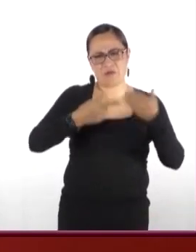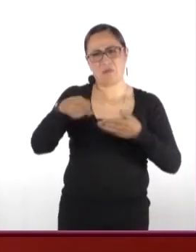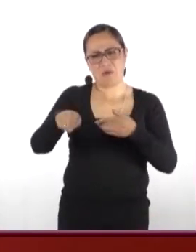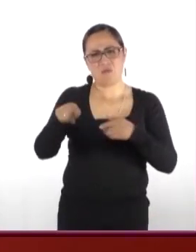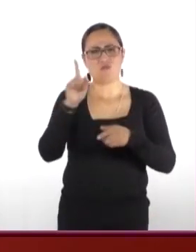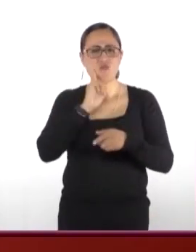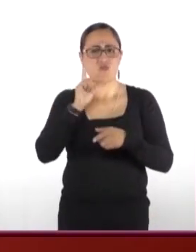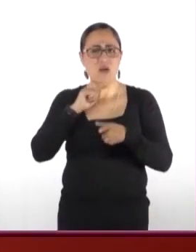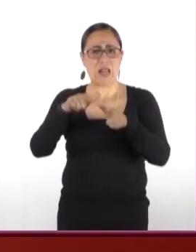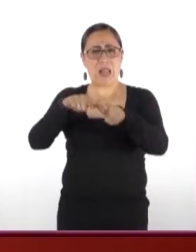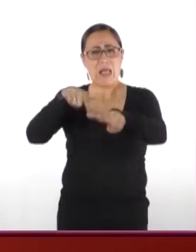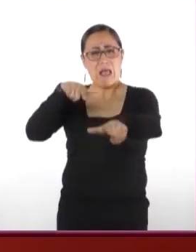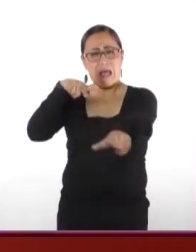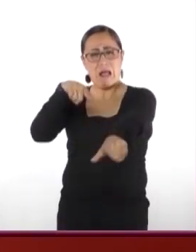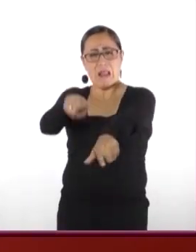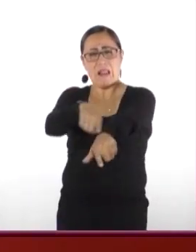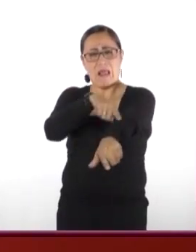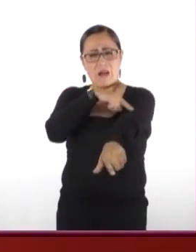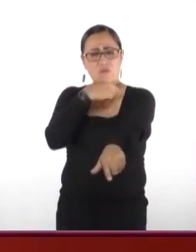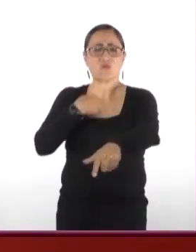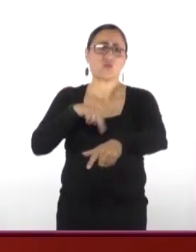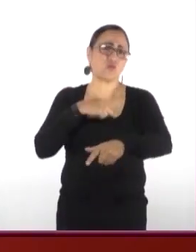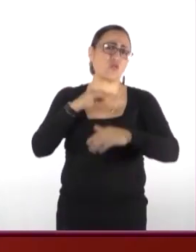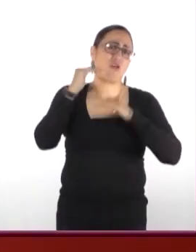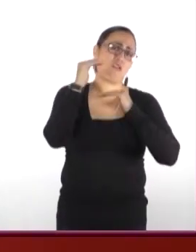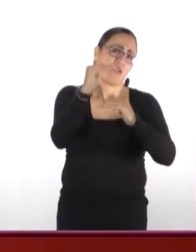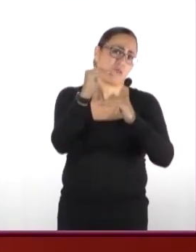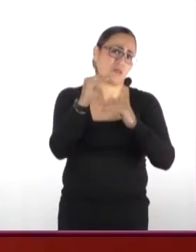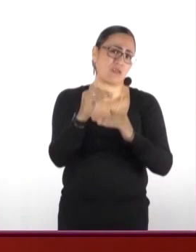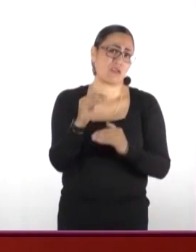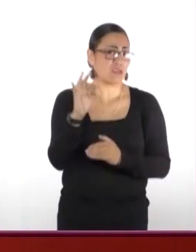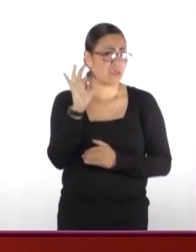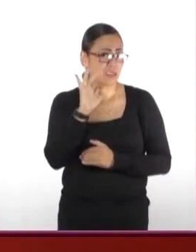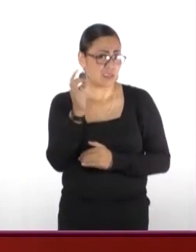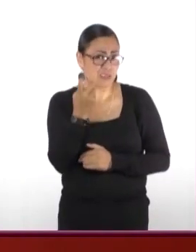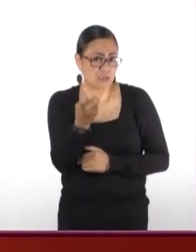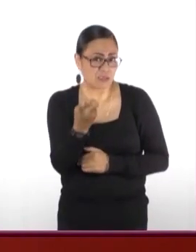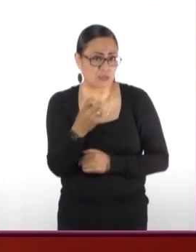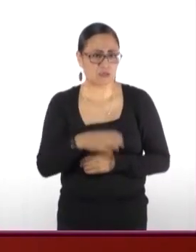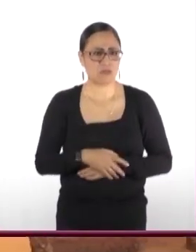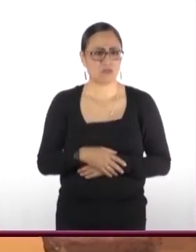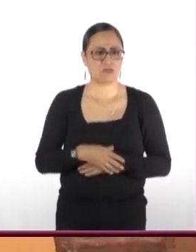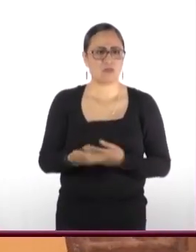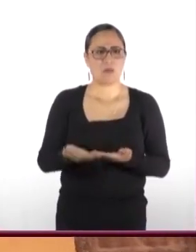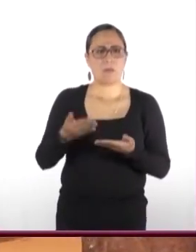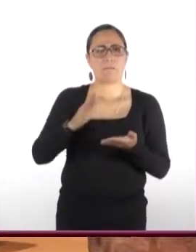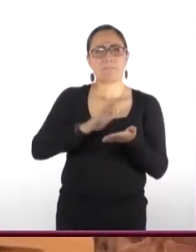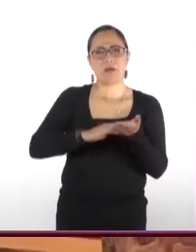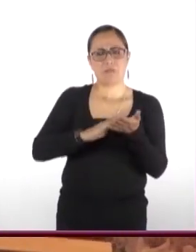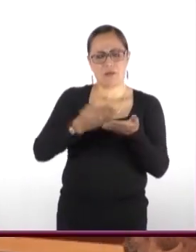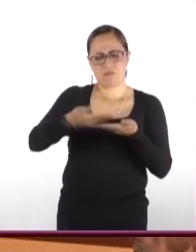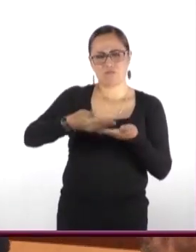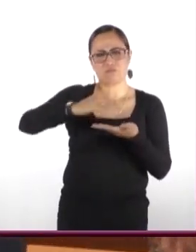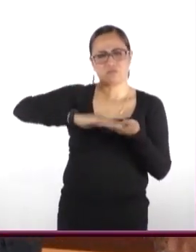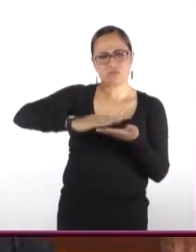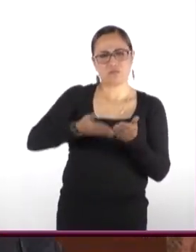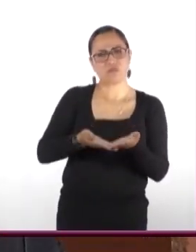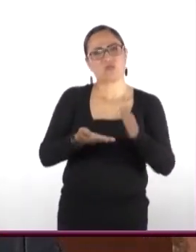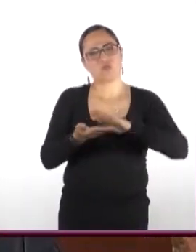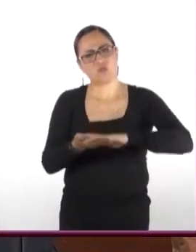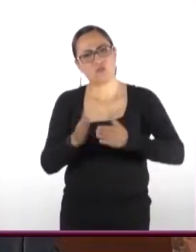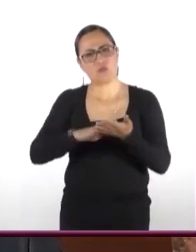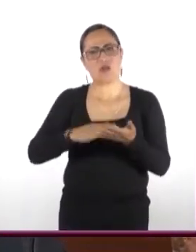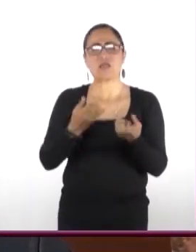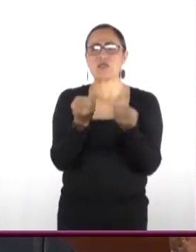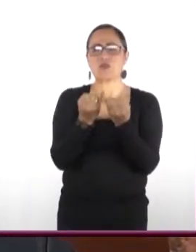largo. Por eso nosotros tuvimos un límite muy pronto, ¿no? ¿Tendrá que ver eso? ¿Cuántos grosores de papel habrá? ¿Para